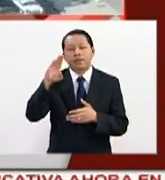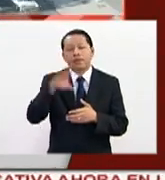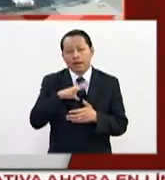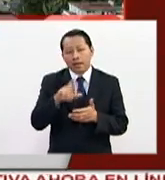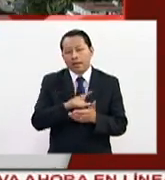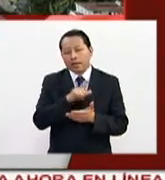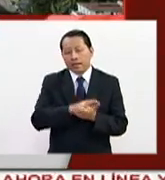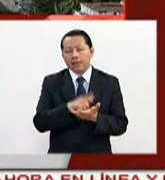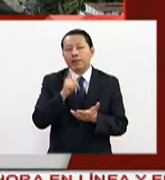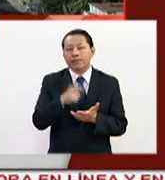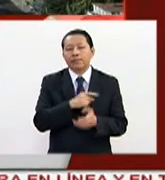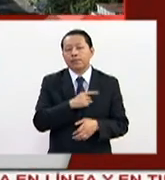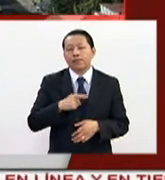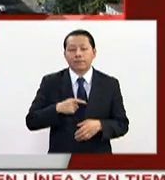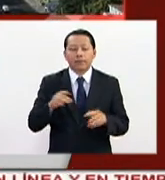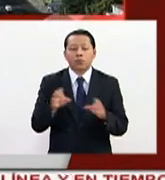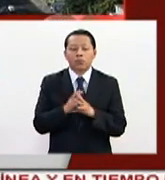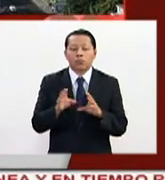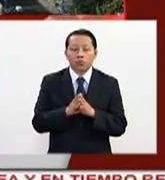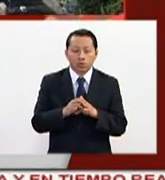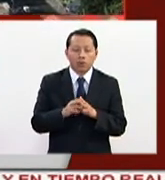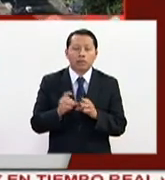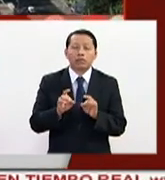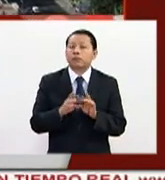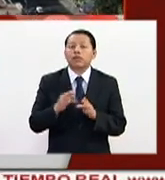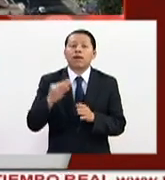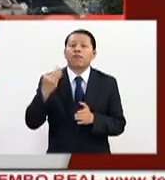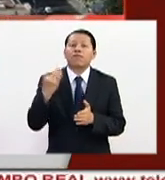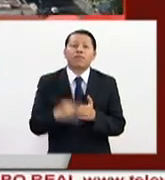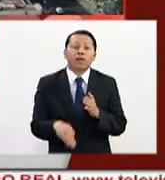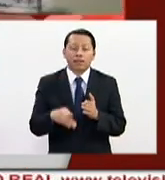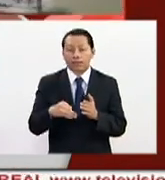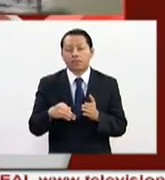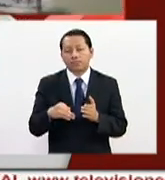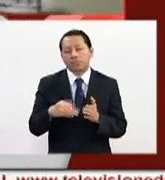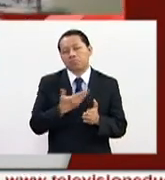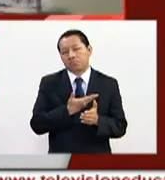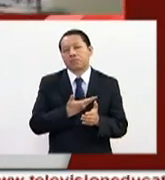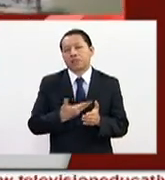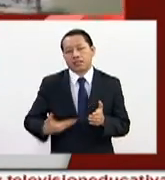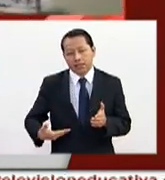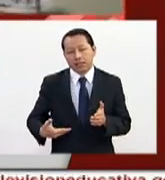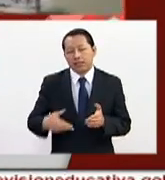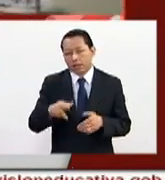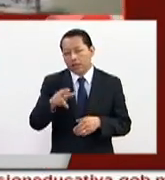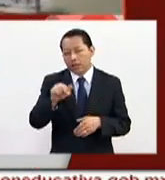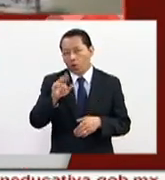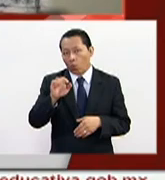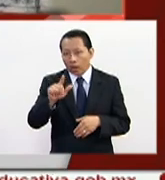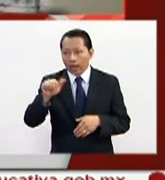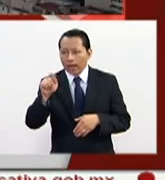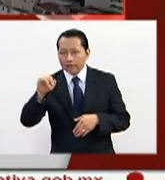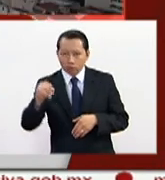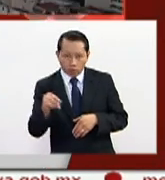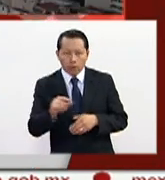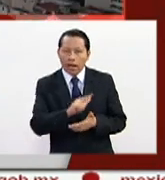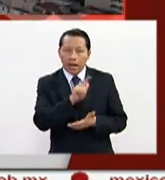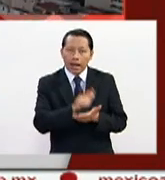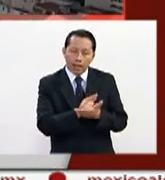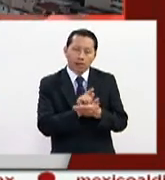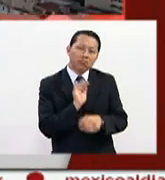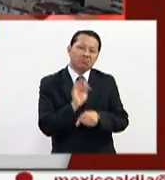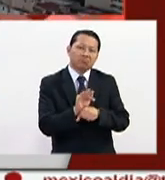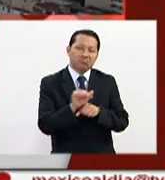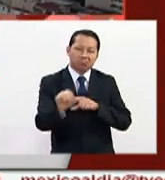la ley, él debería ser, en caso de que falte el presidente del Consejo de Estado, que es Raúl Castro, él es el que por ley